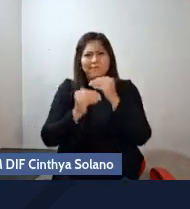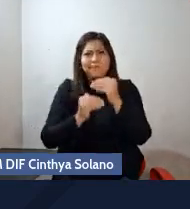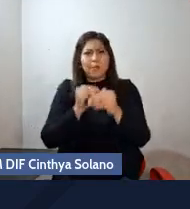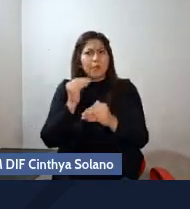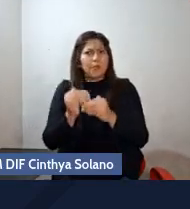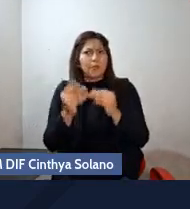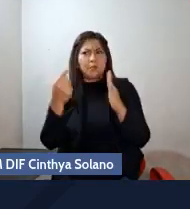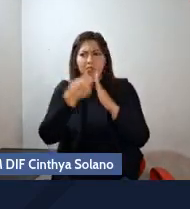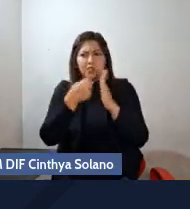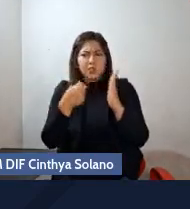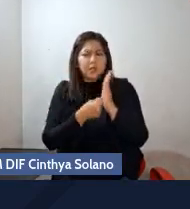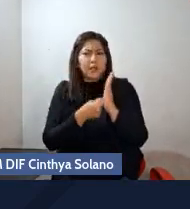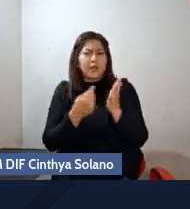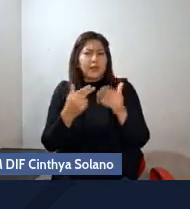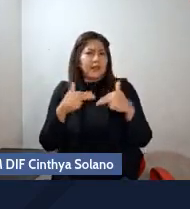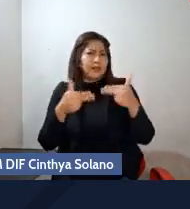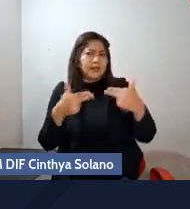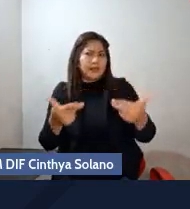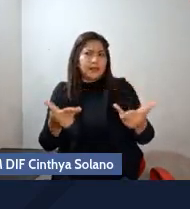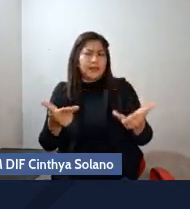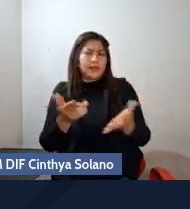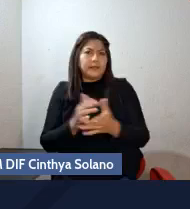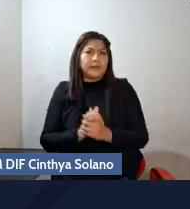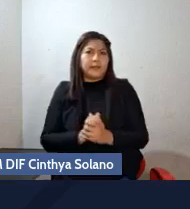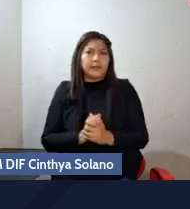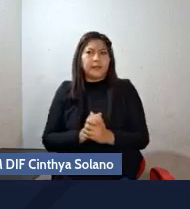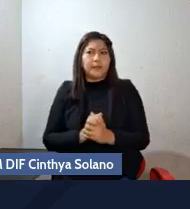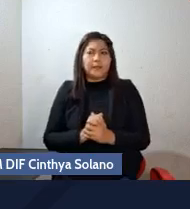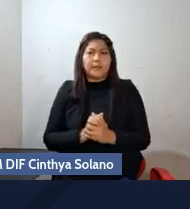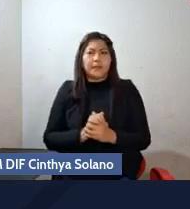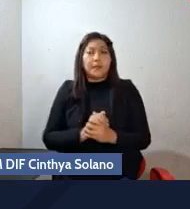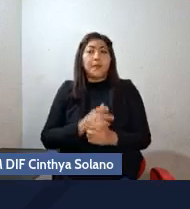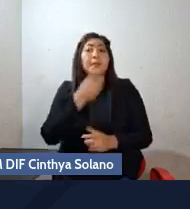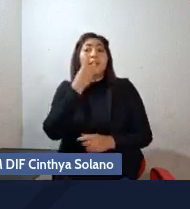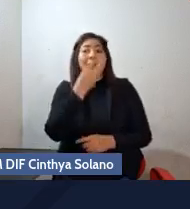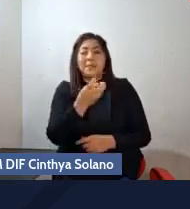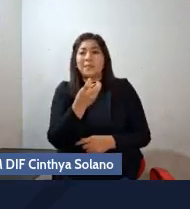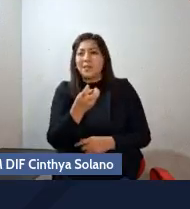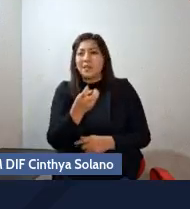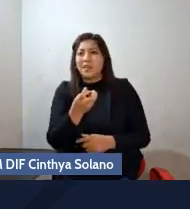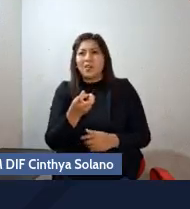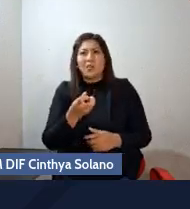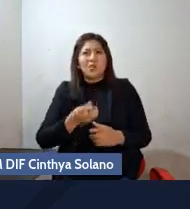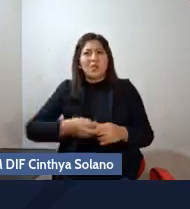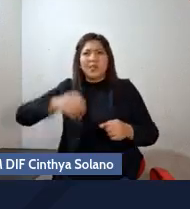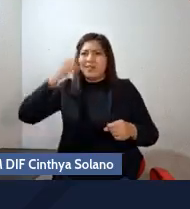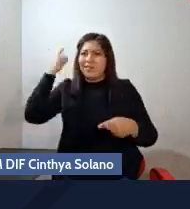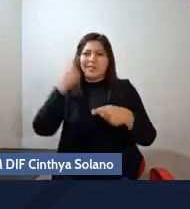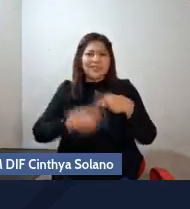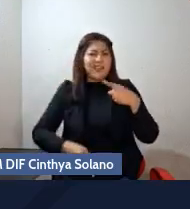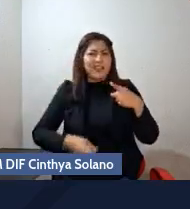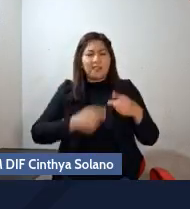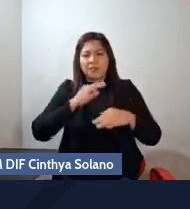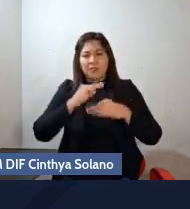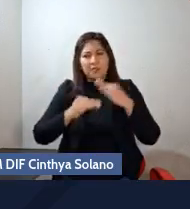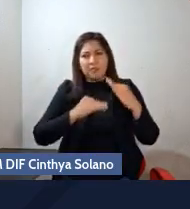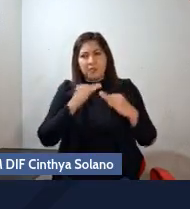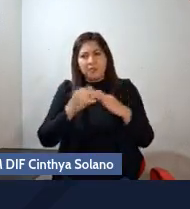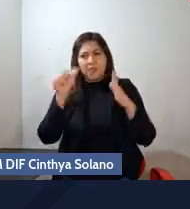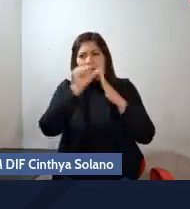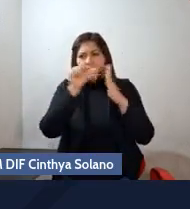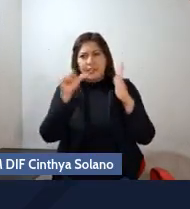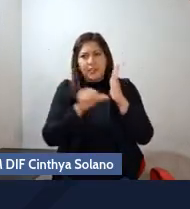Ese testamento fue derogado. O sea, todos los artículos que rehablan del testamento